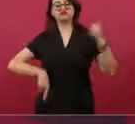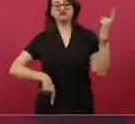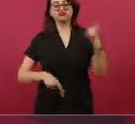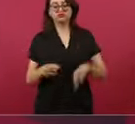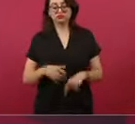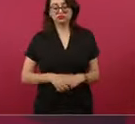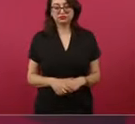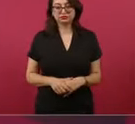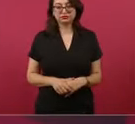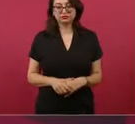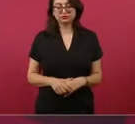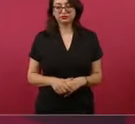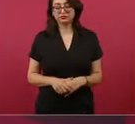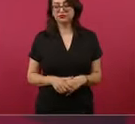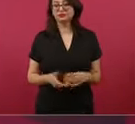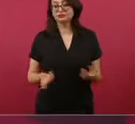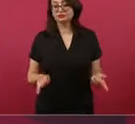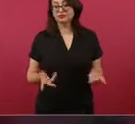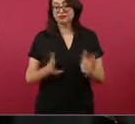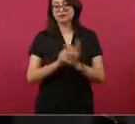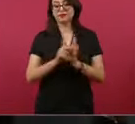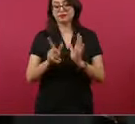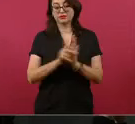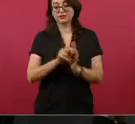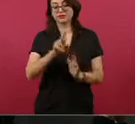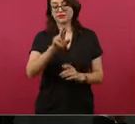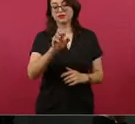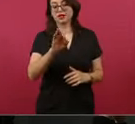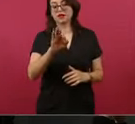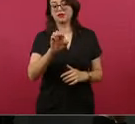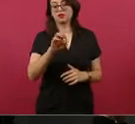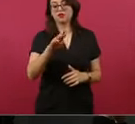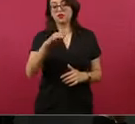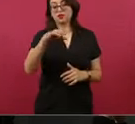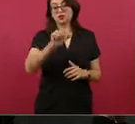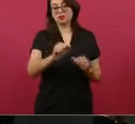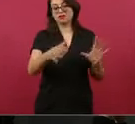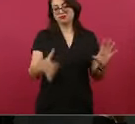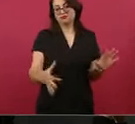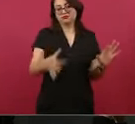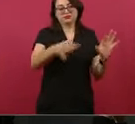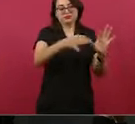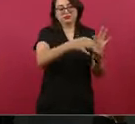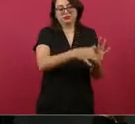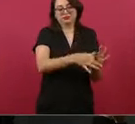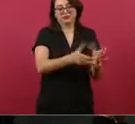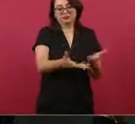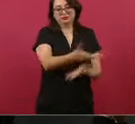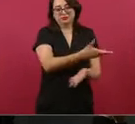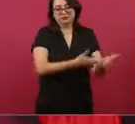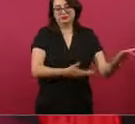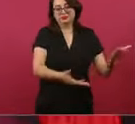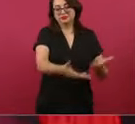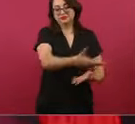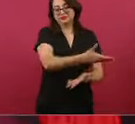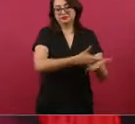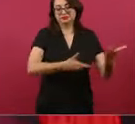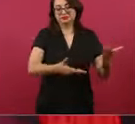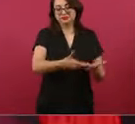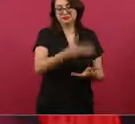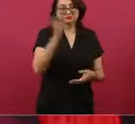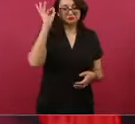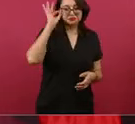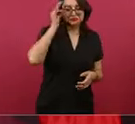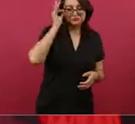El Reforma, pues, es un boletín al servicio de esos grupos. Y